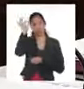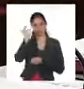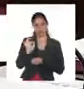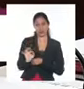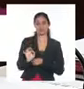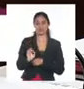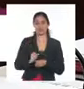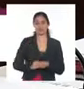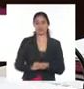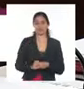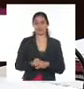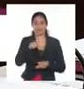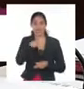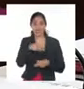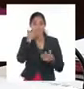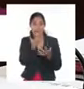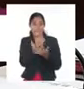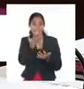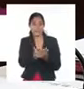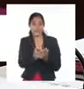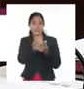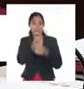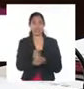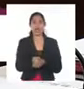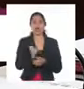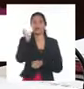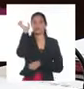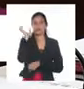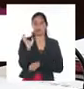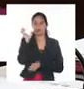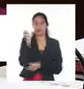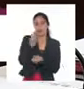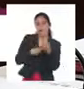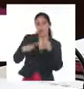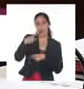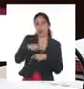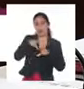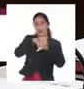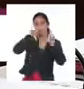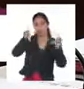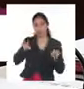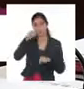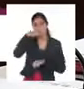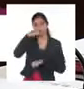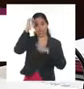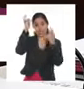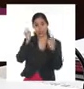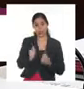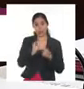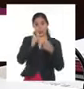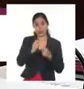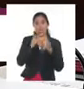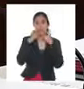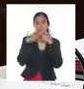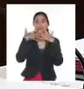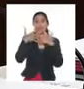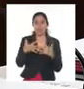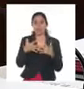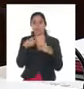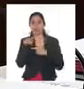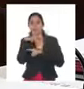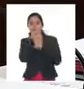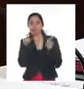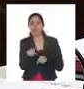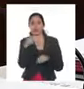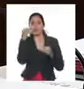que este es un sector estratégico para la economía del país y nosotros cada día tenemos que preguntarnos qué más podemos hacer en las